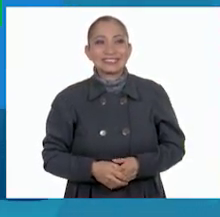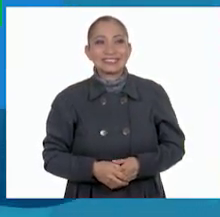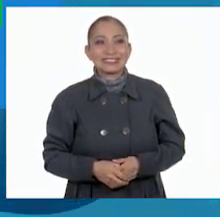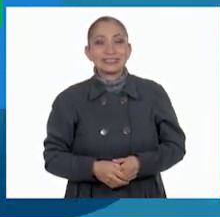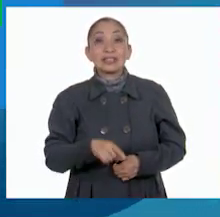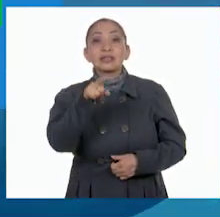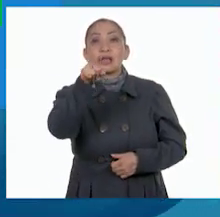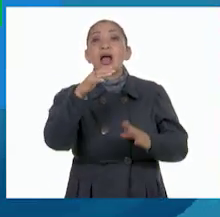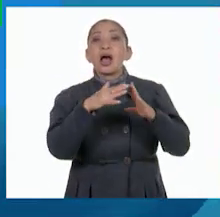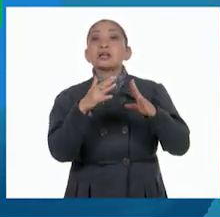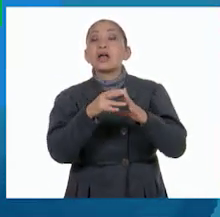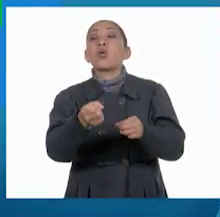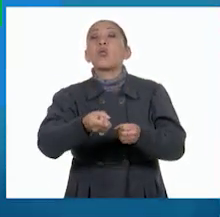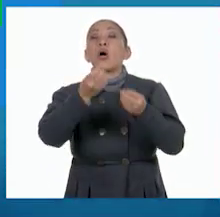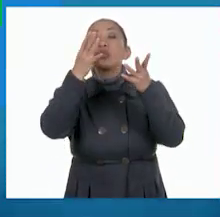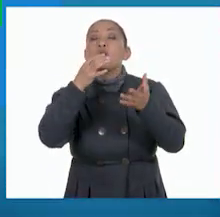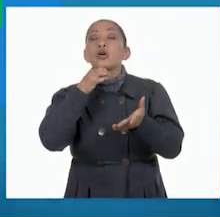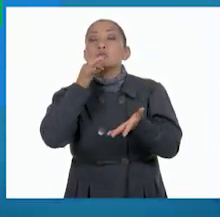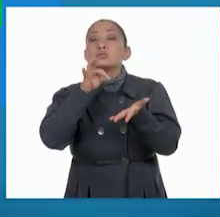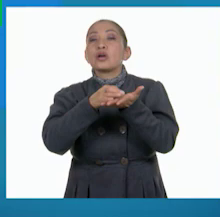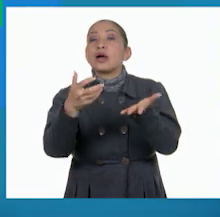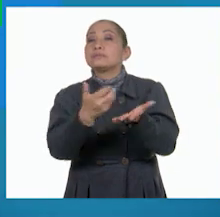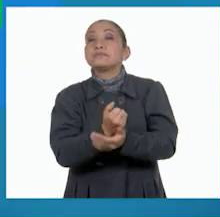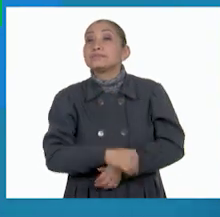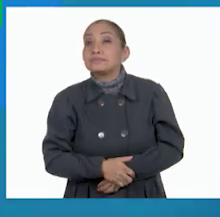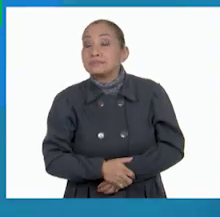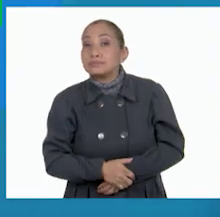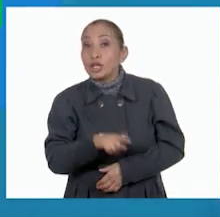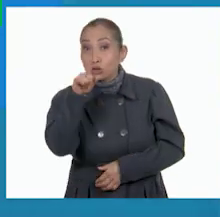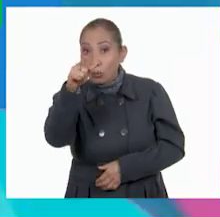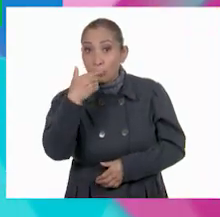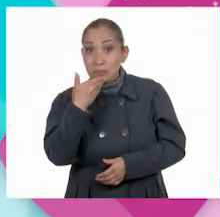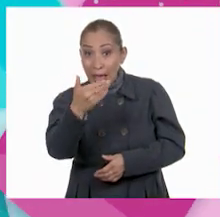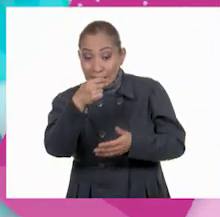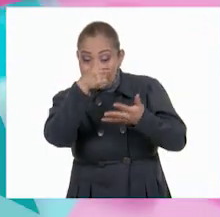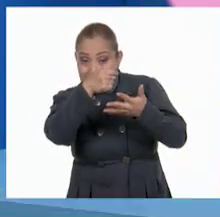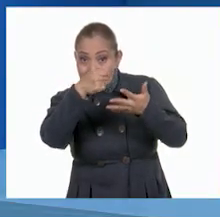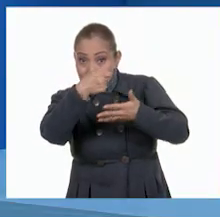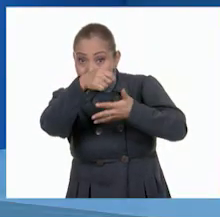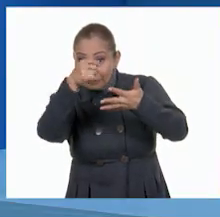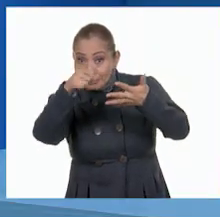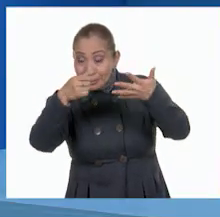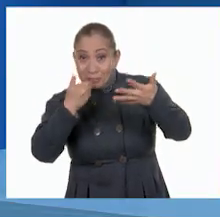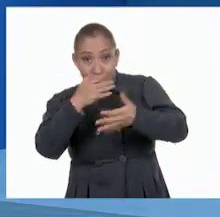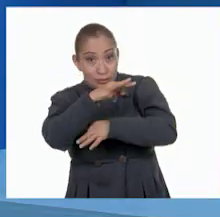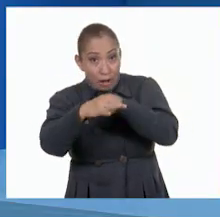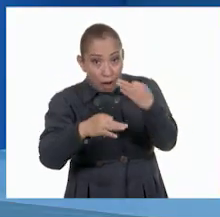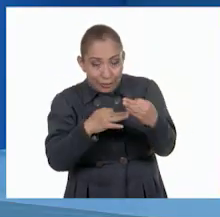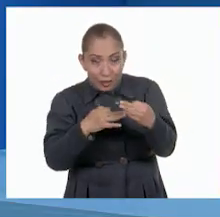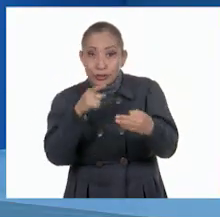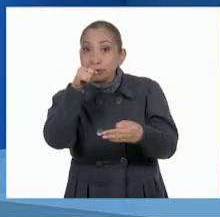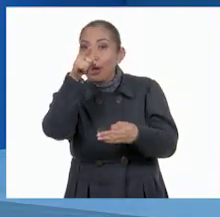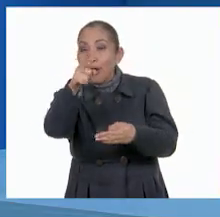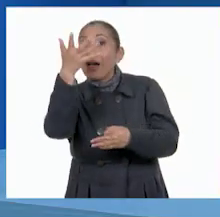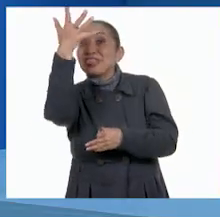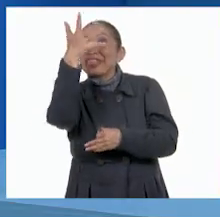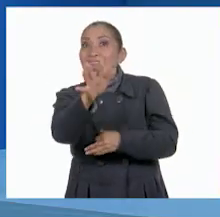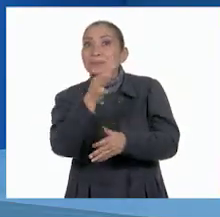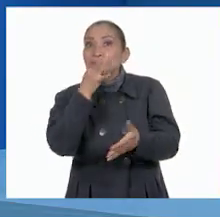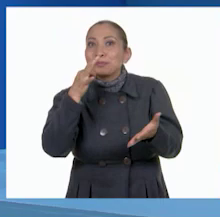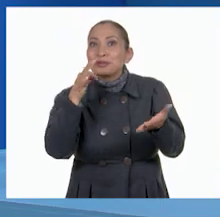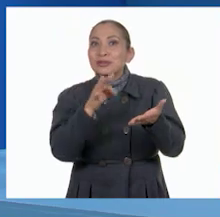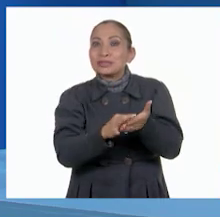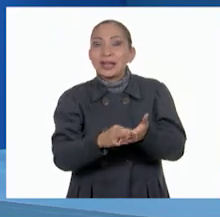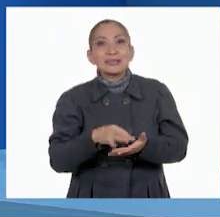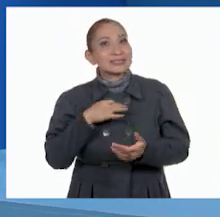Y en casa, ¿cuántos puntos obtuvieron? Si acertaste a todas las opciones, entonces tienes 10